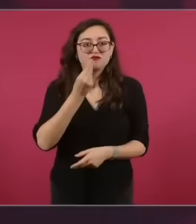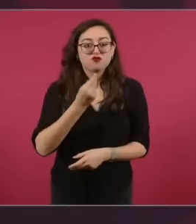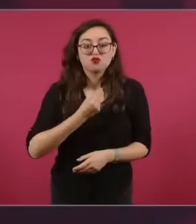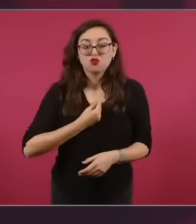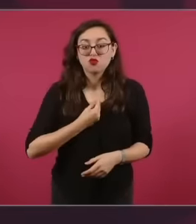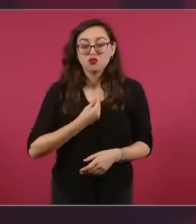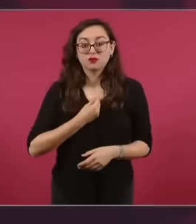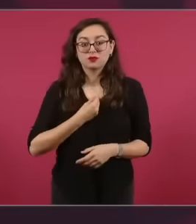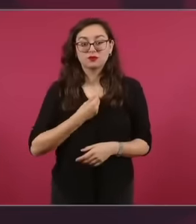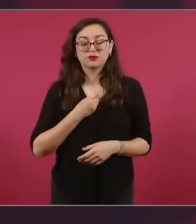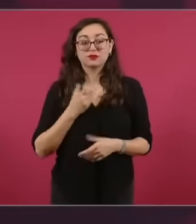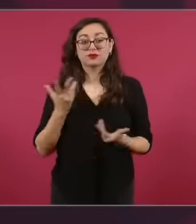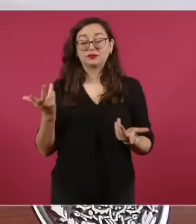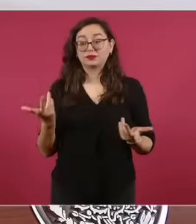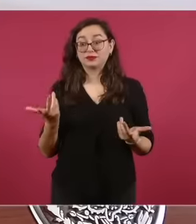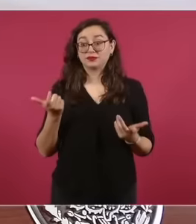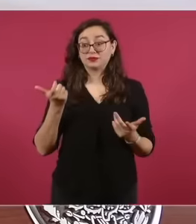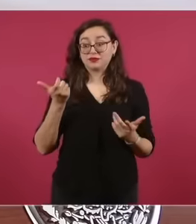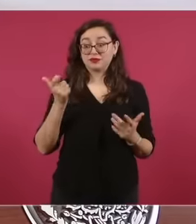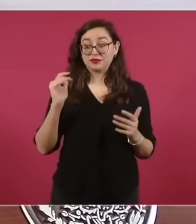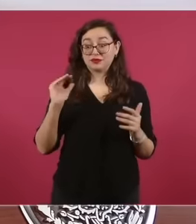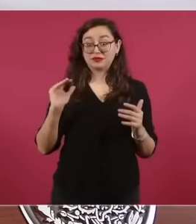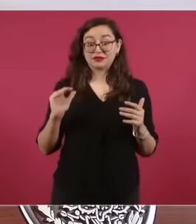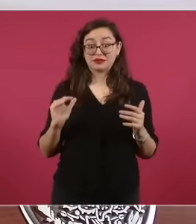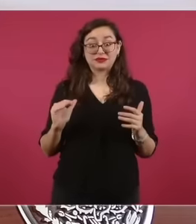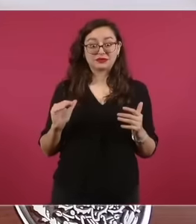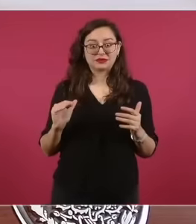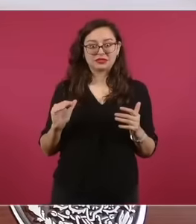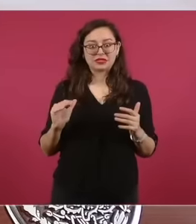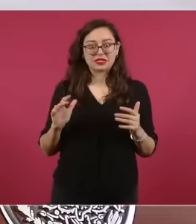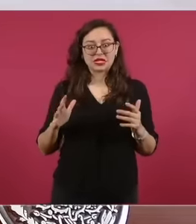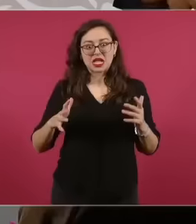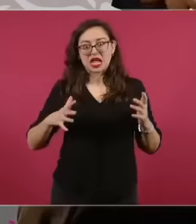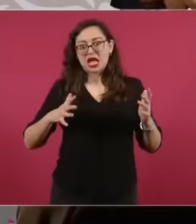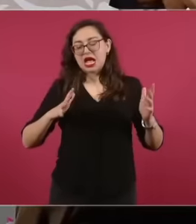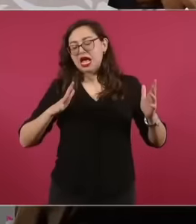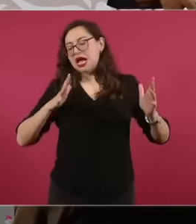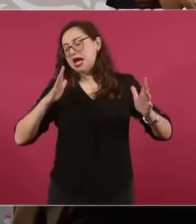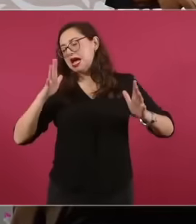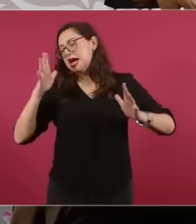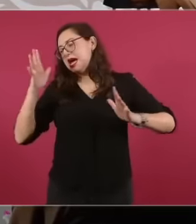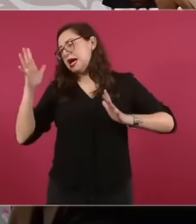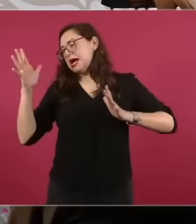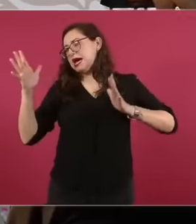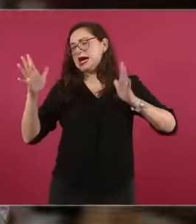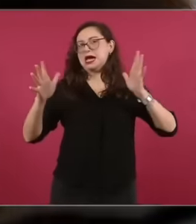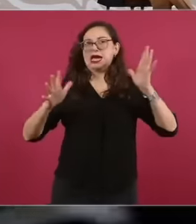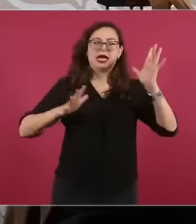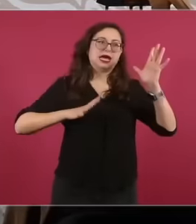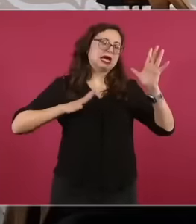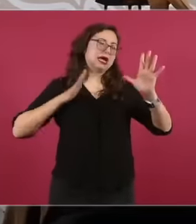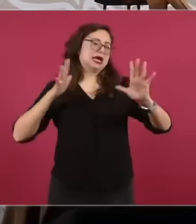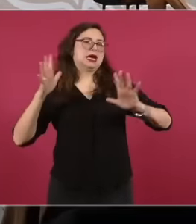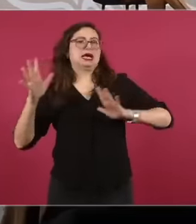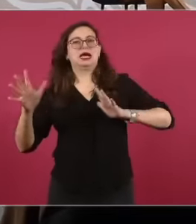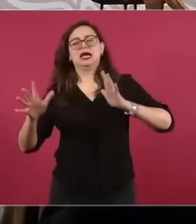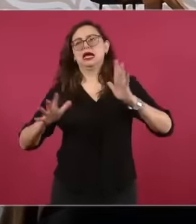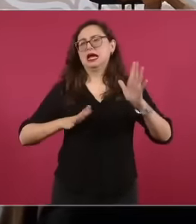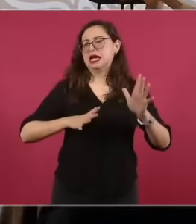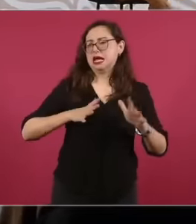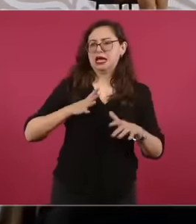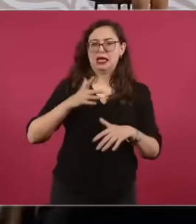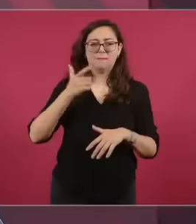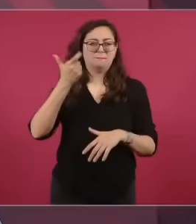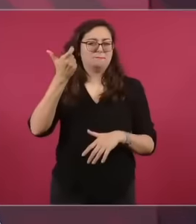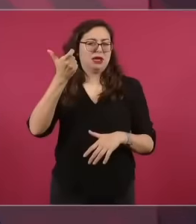Y todos, ¿no? Es por casi por la ministra Peña y por la huelga de los